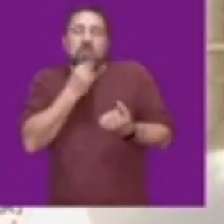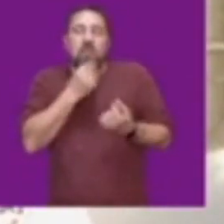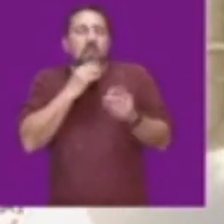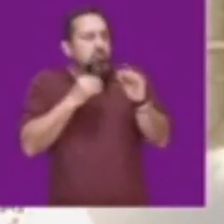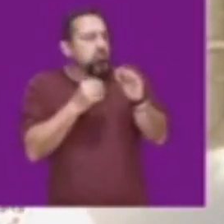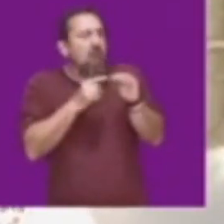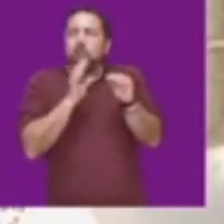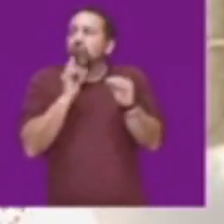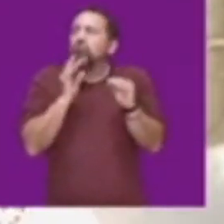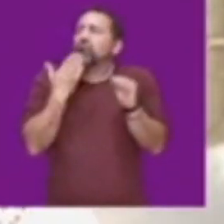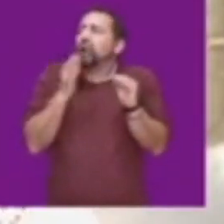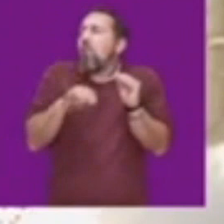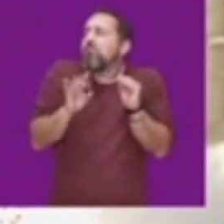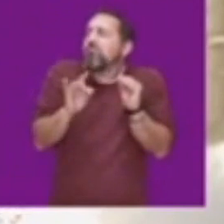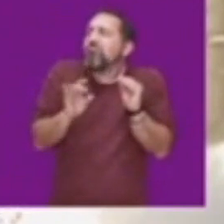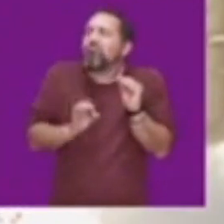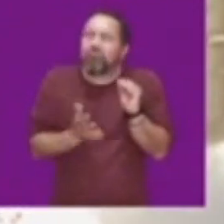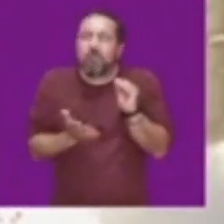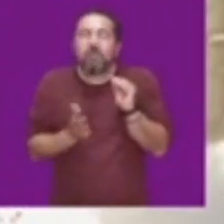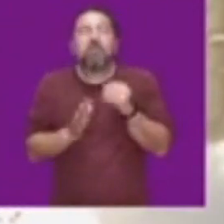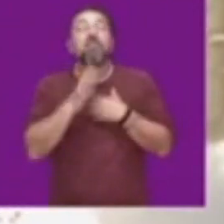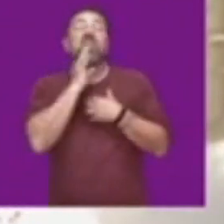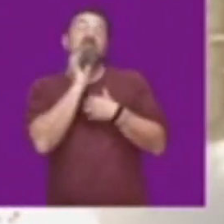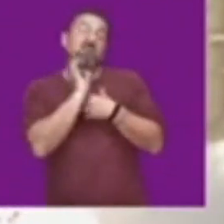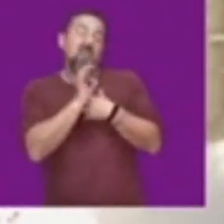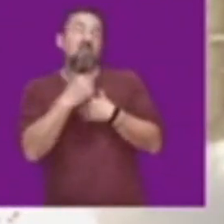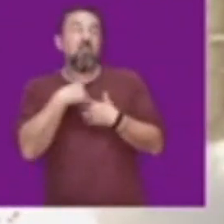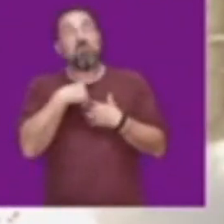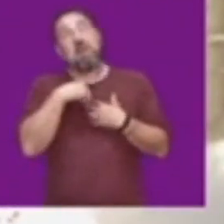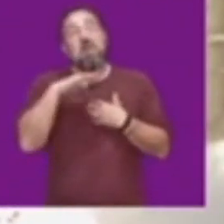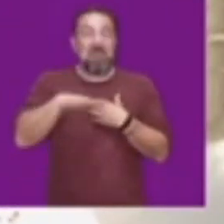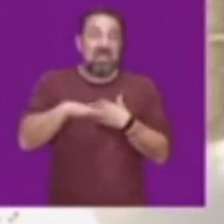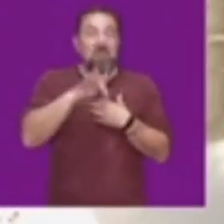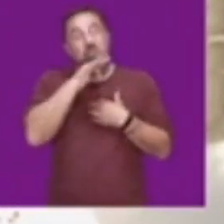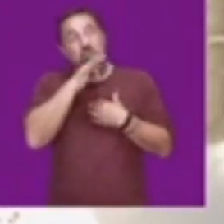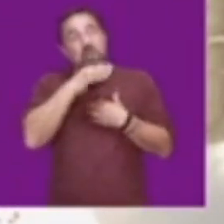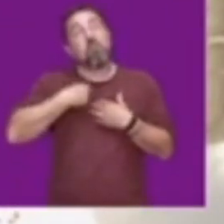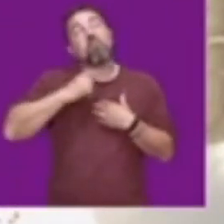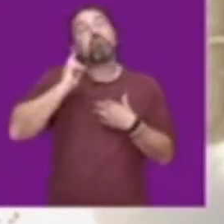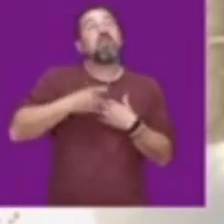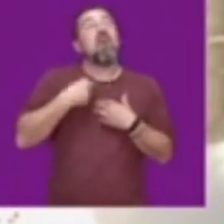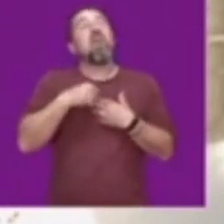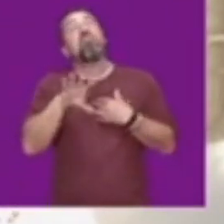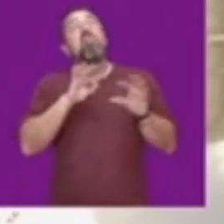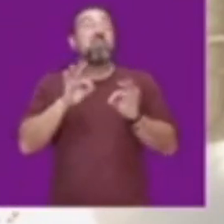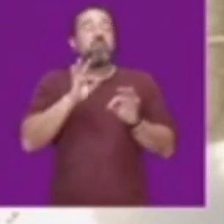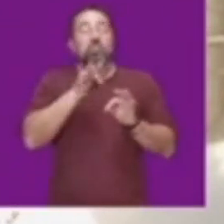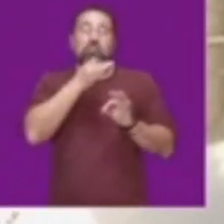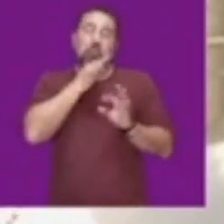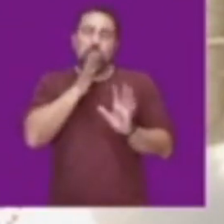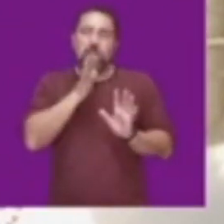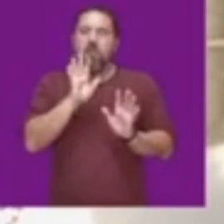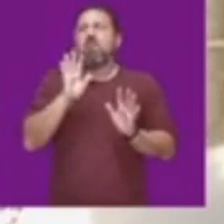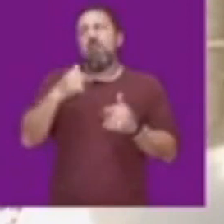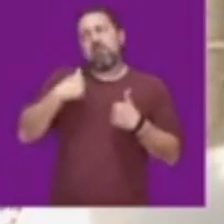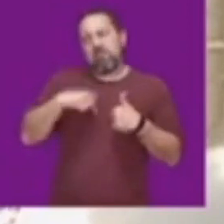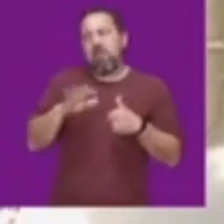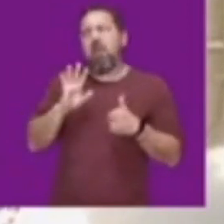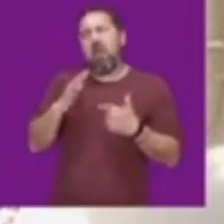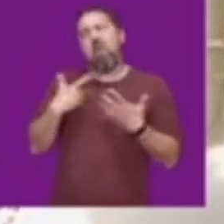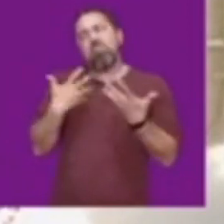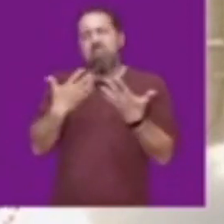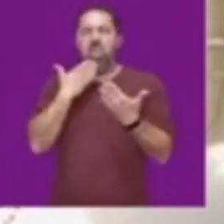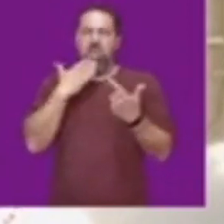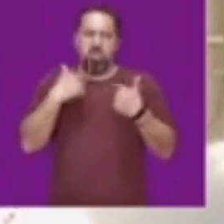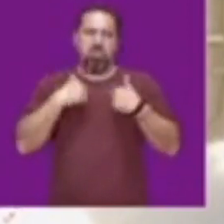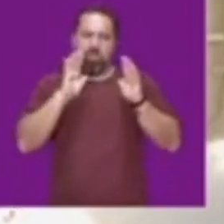Sí, estaría guay. Es verdad que todavía soy un poco pequeña para tomar decisiones. Aunque ya tengo 10,